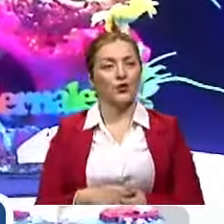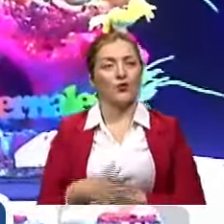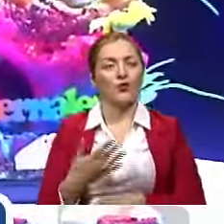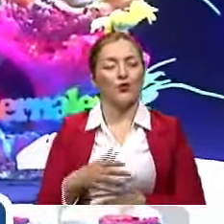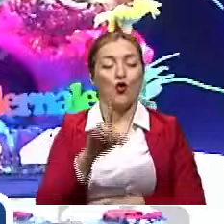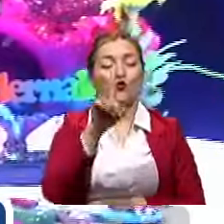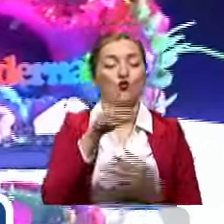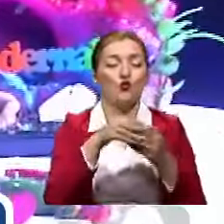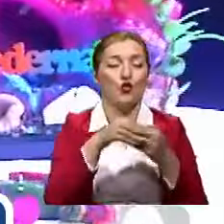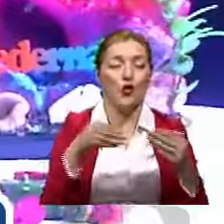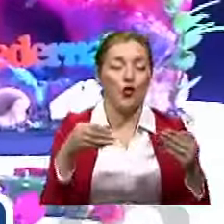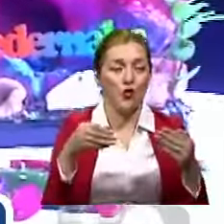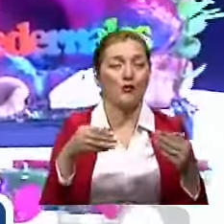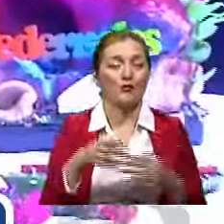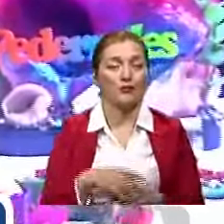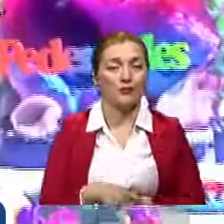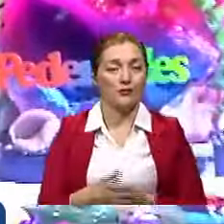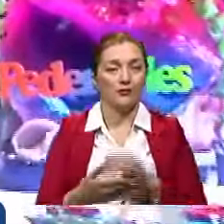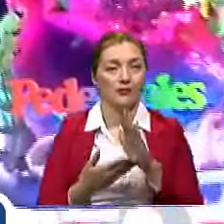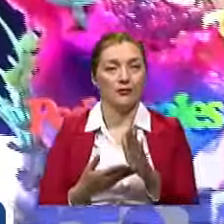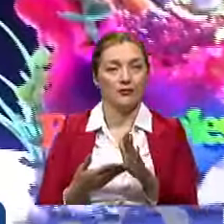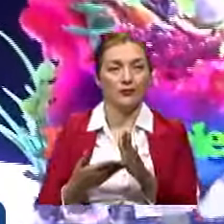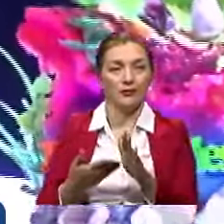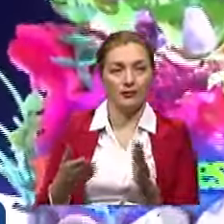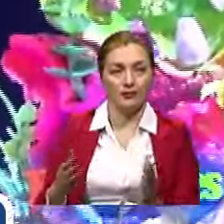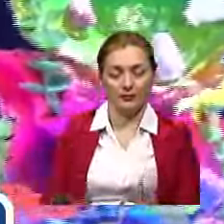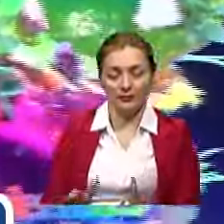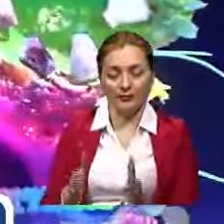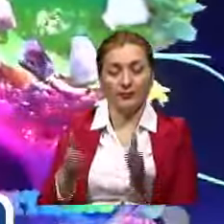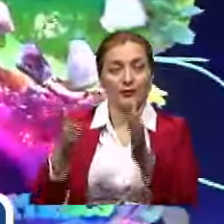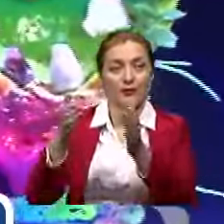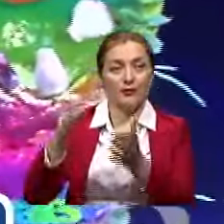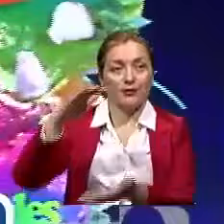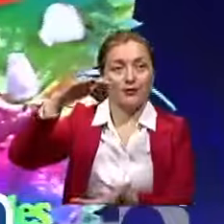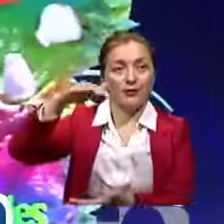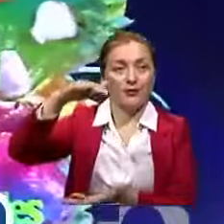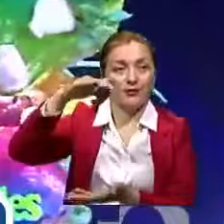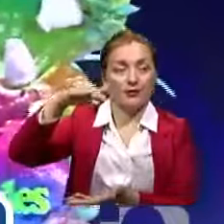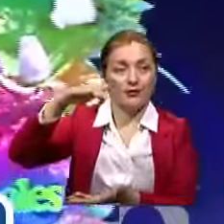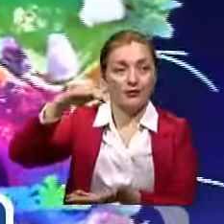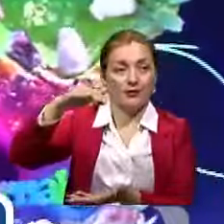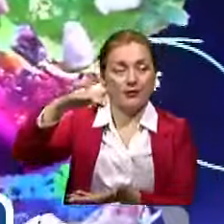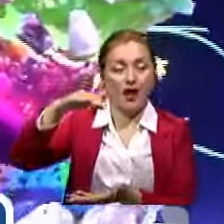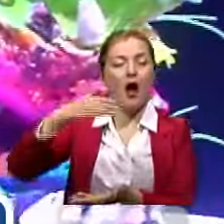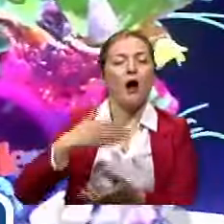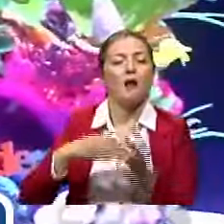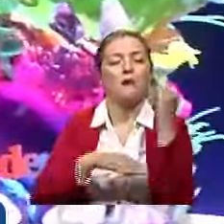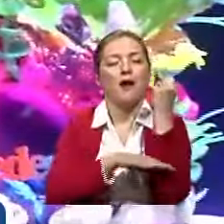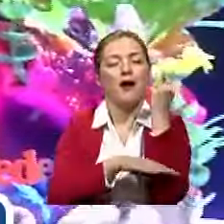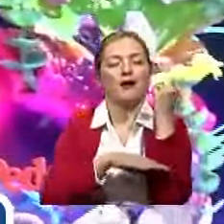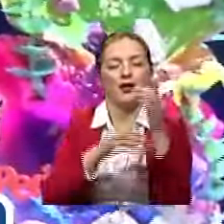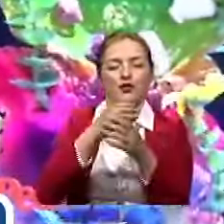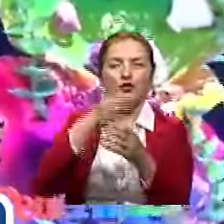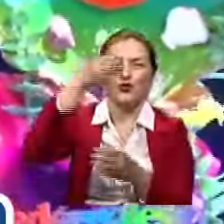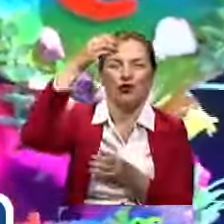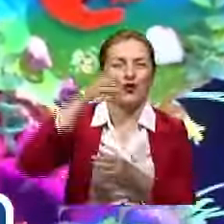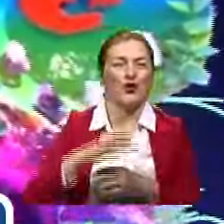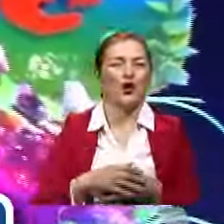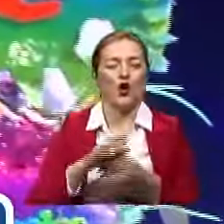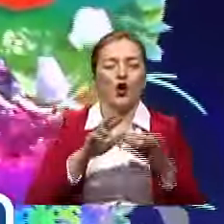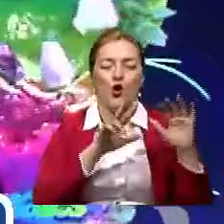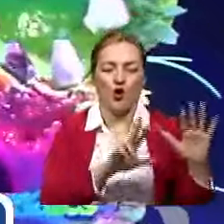desde $1 en adelante. Por ejemplo, esta maravilla que es una alcancía de caña bambú, la encuentras en este tamaño en $8 y en este